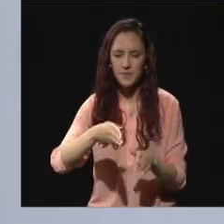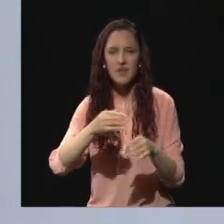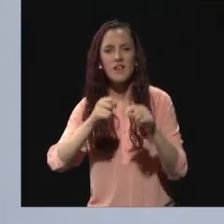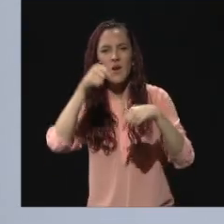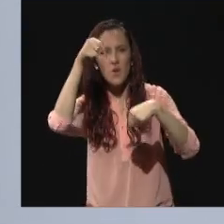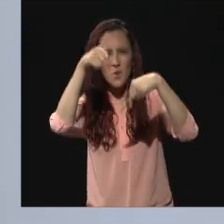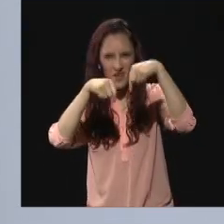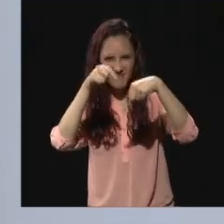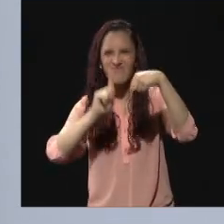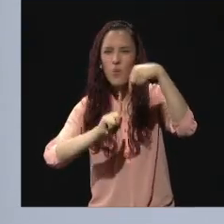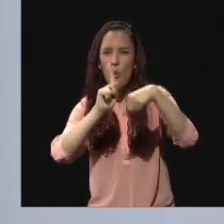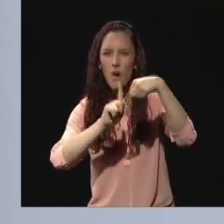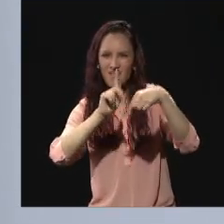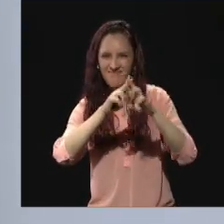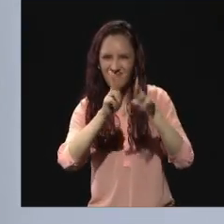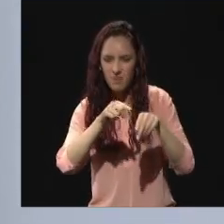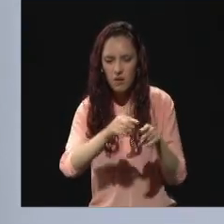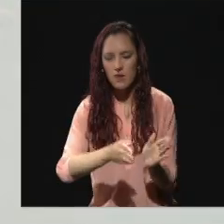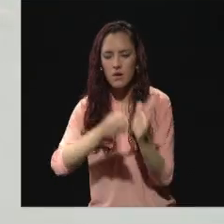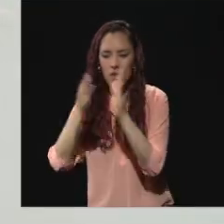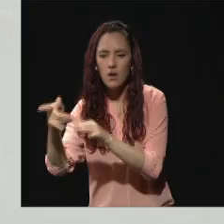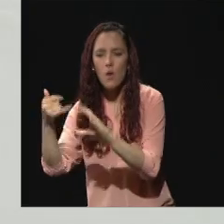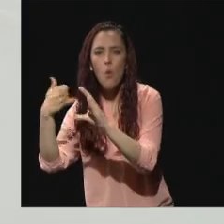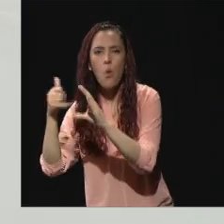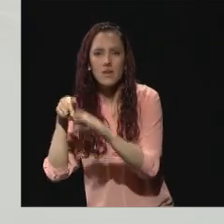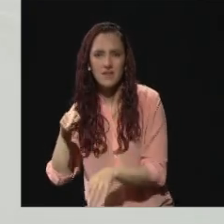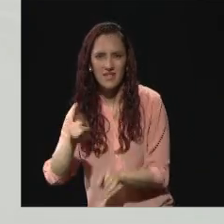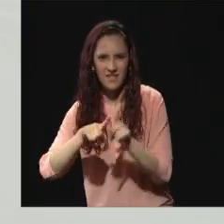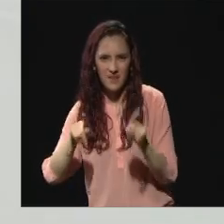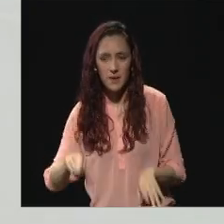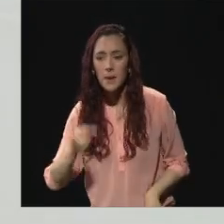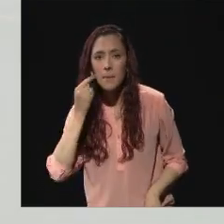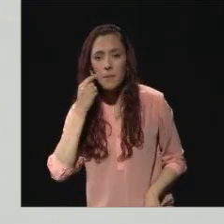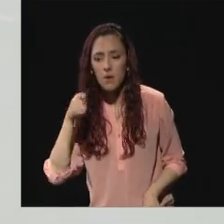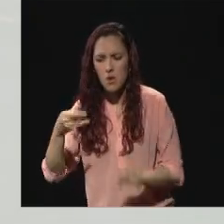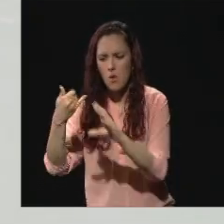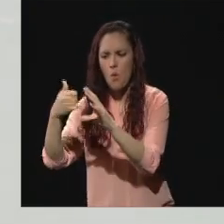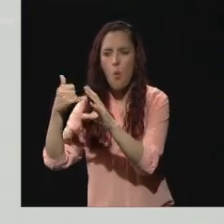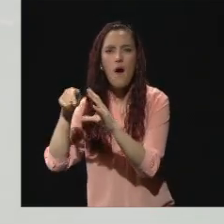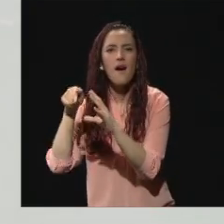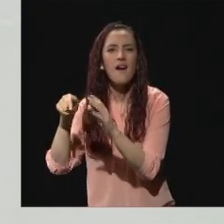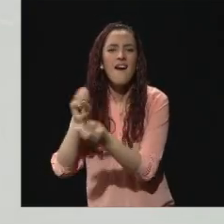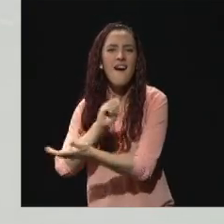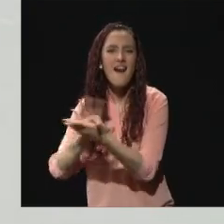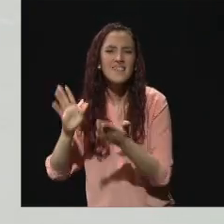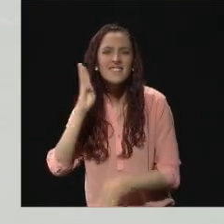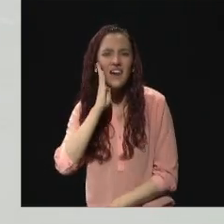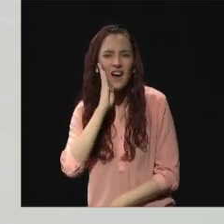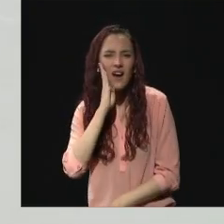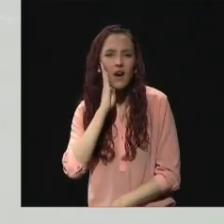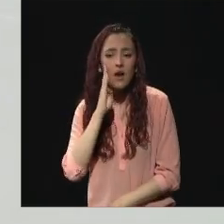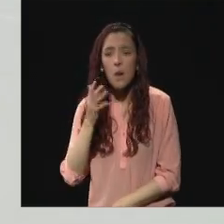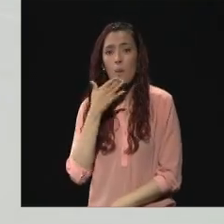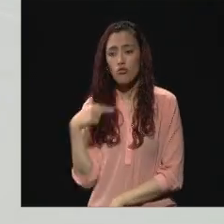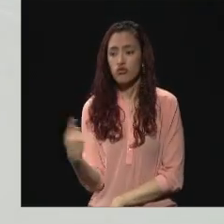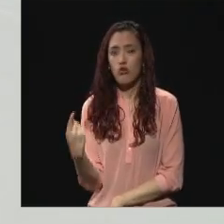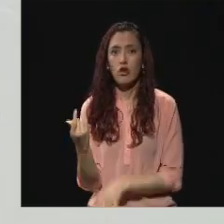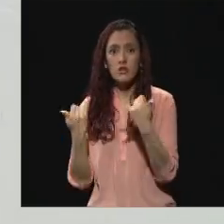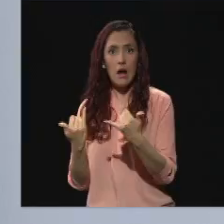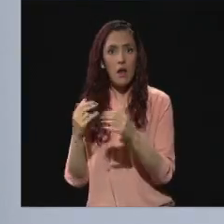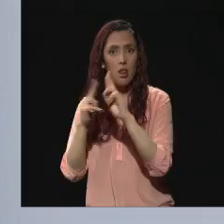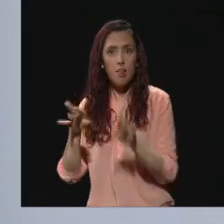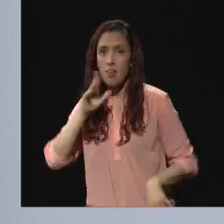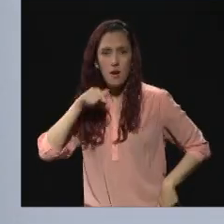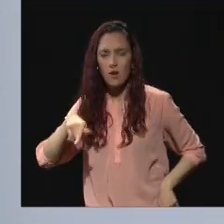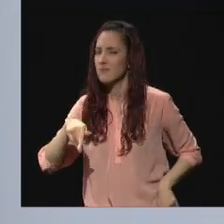el whatsapp corre sobre datos yo tengo la aplicación whatsapp que gratuita para el teléfono pero si no tengo datos sean móviles o sea wifi